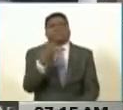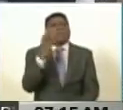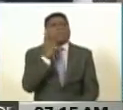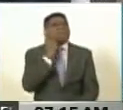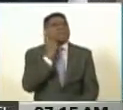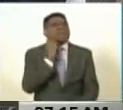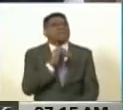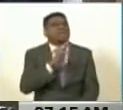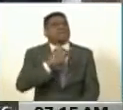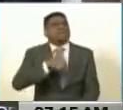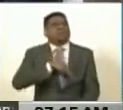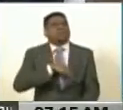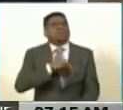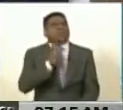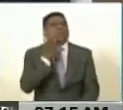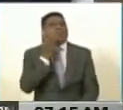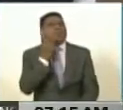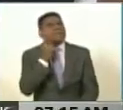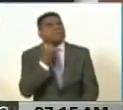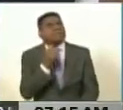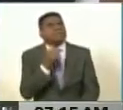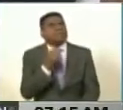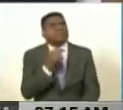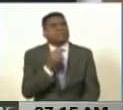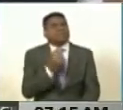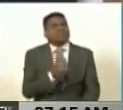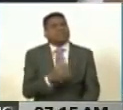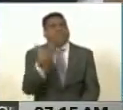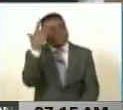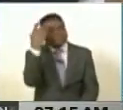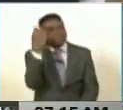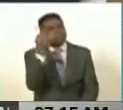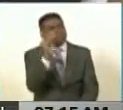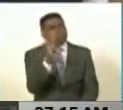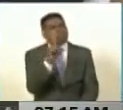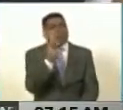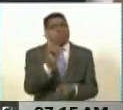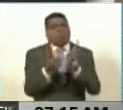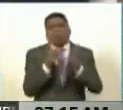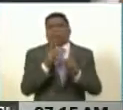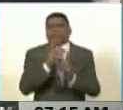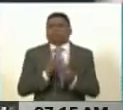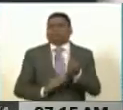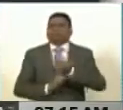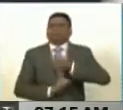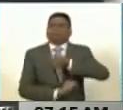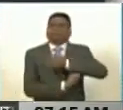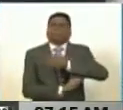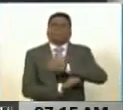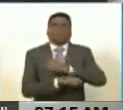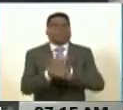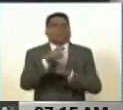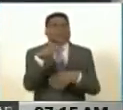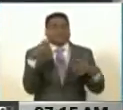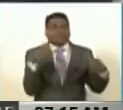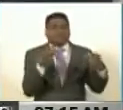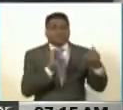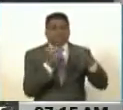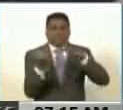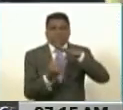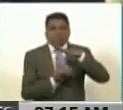De esa experiencia obtuvimos una enseñanza fundamental, que es que este órgano, aparte de tener las